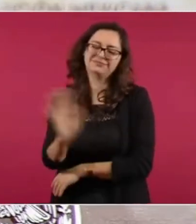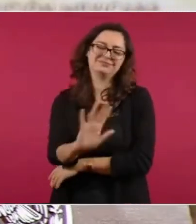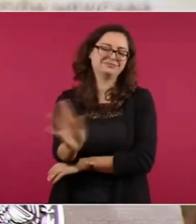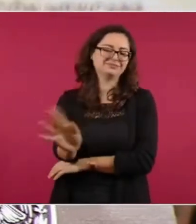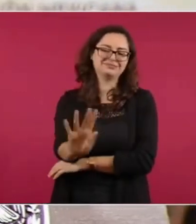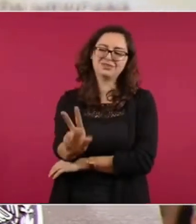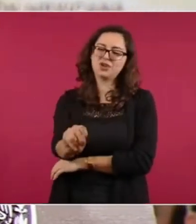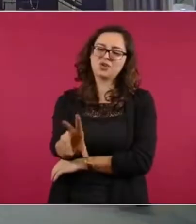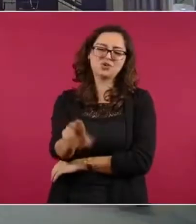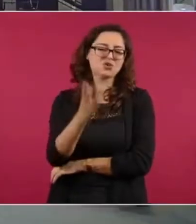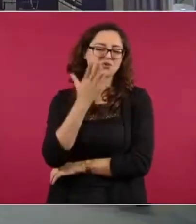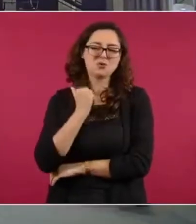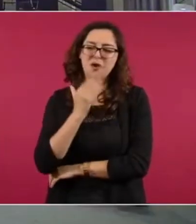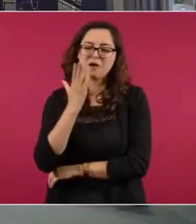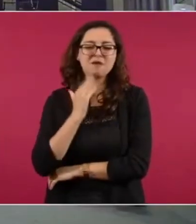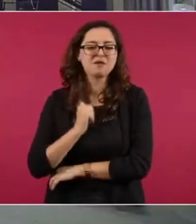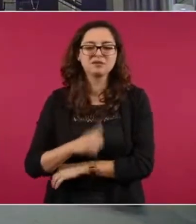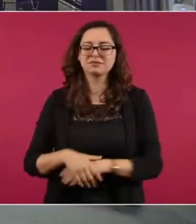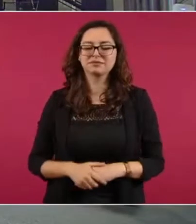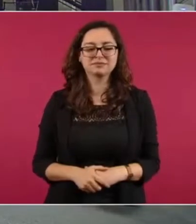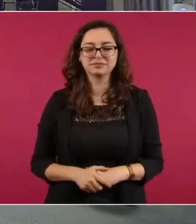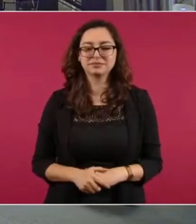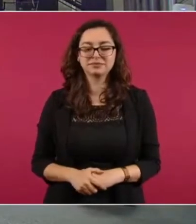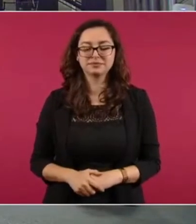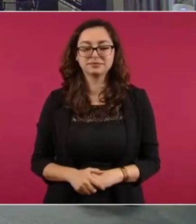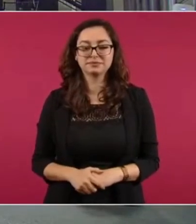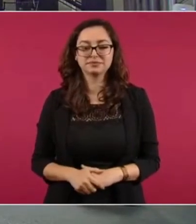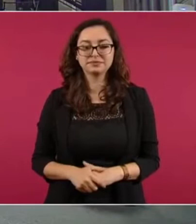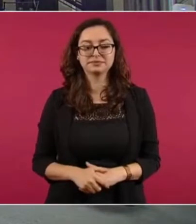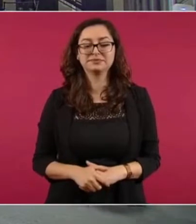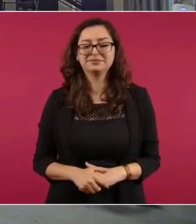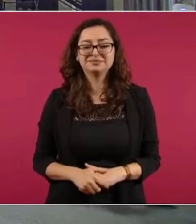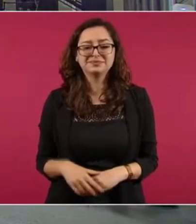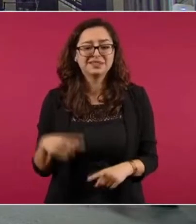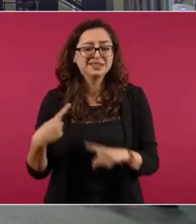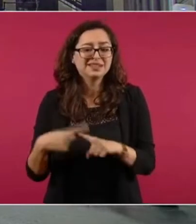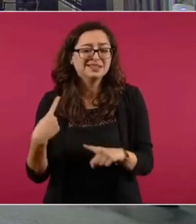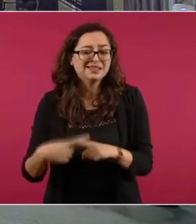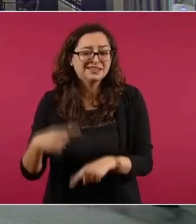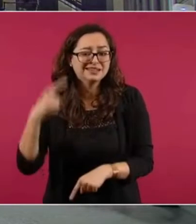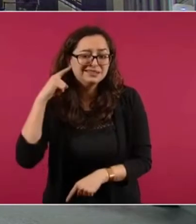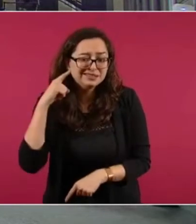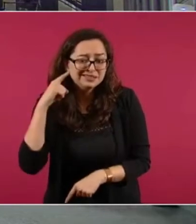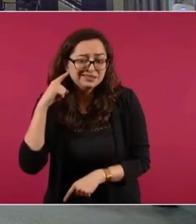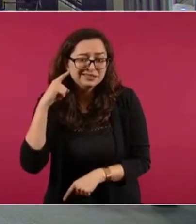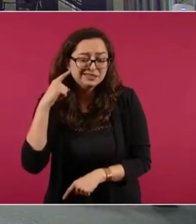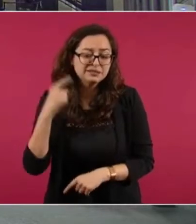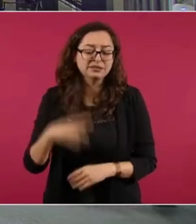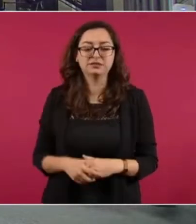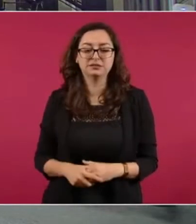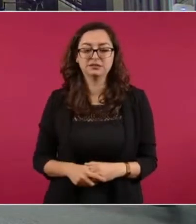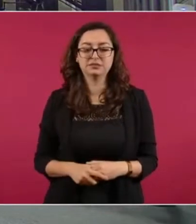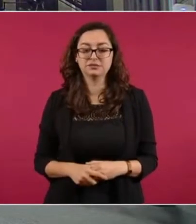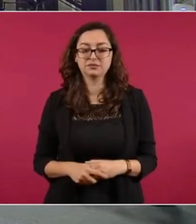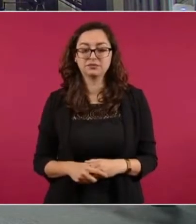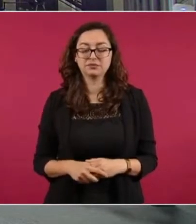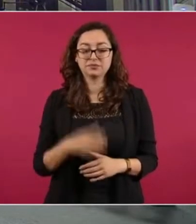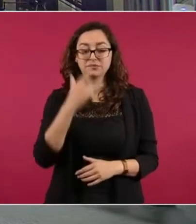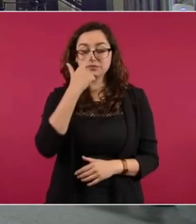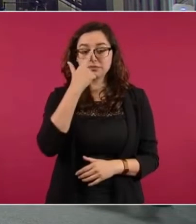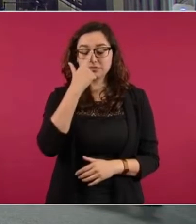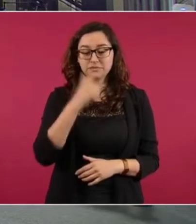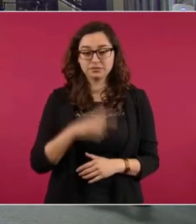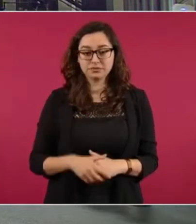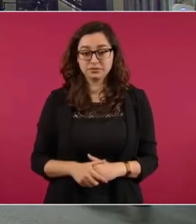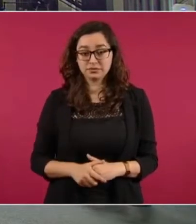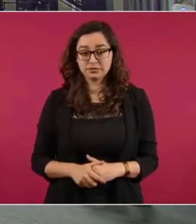No se tiene vínculos con el cártel del Noreste en Nuevo Laredo, me consta, yo soy de Nuevo Laredo. ¿Quién? Raimundo Ramos, el supuesto defensor de derechos humanos, me